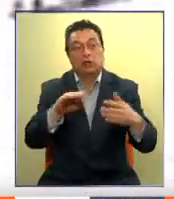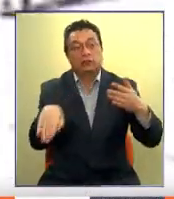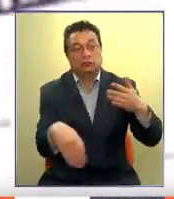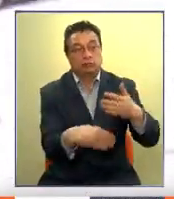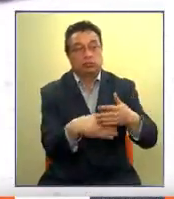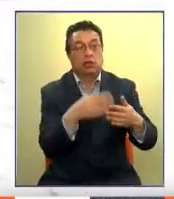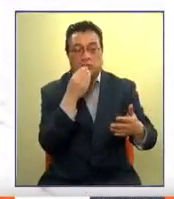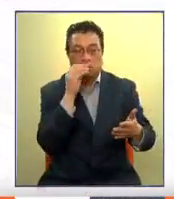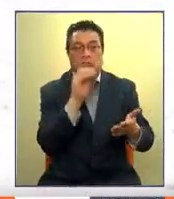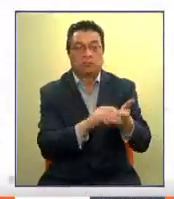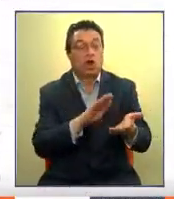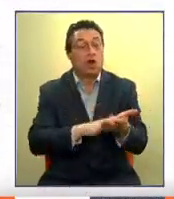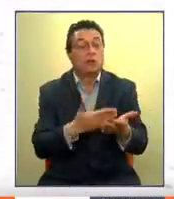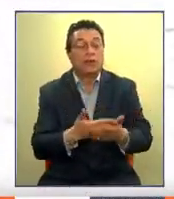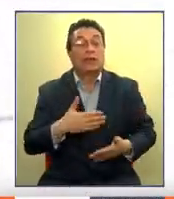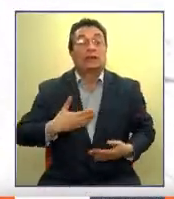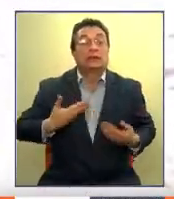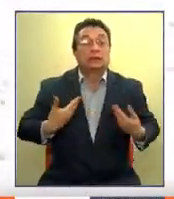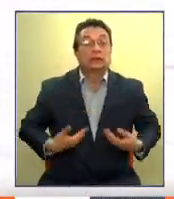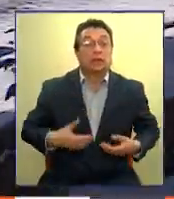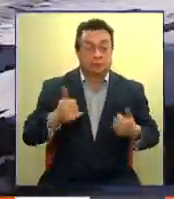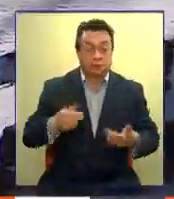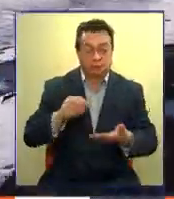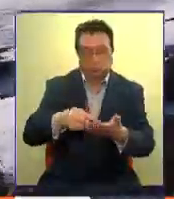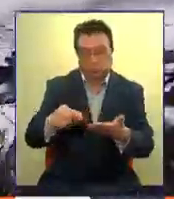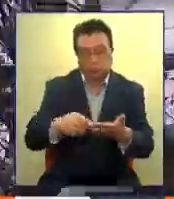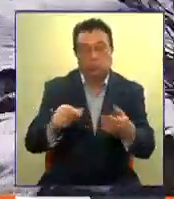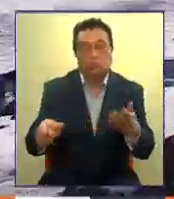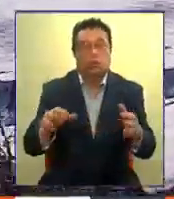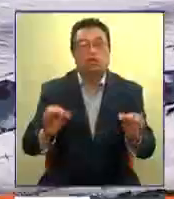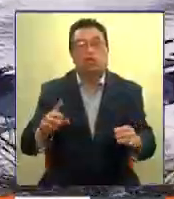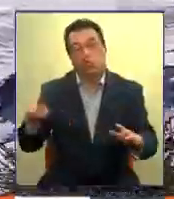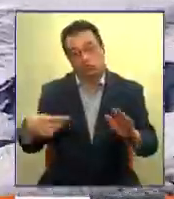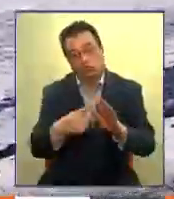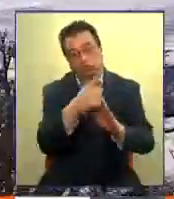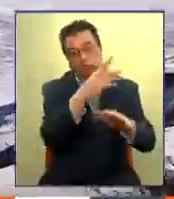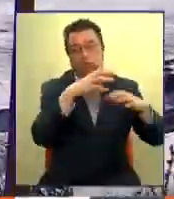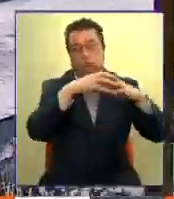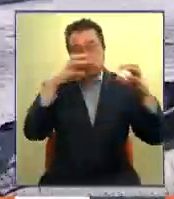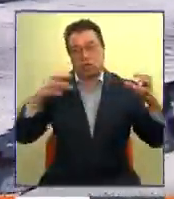con una declaración de su estado de salud para que así resulte seguro subir a la montaña.